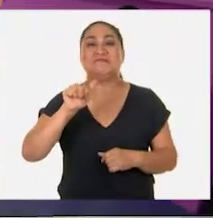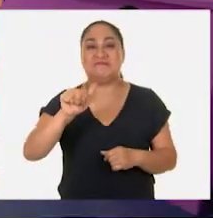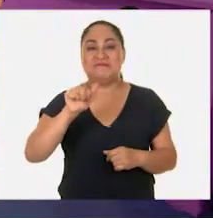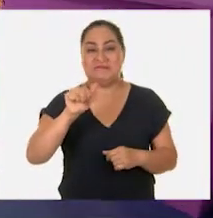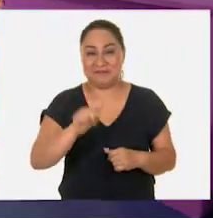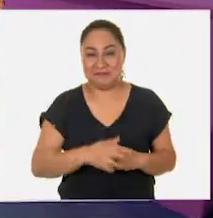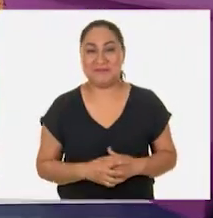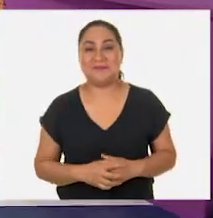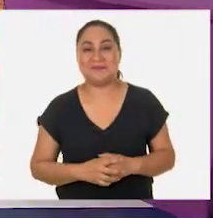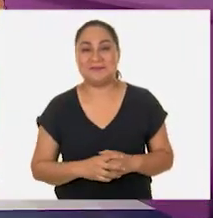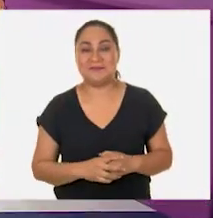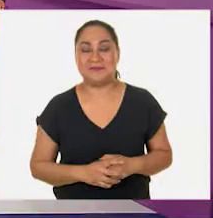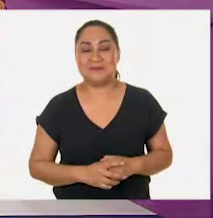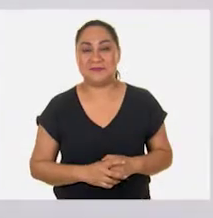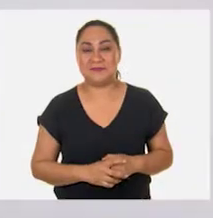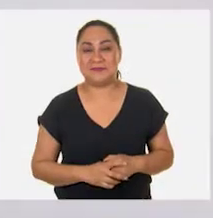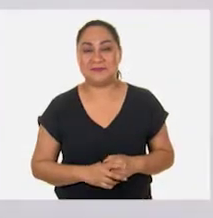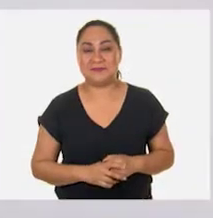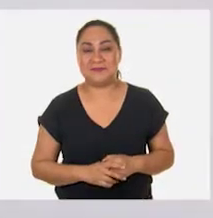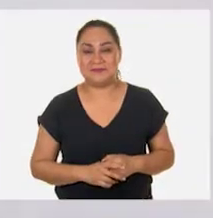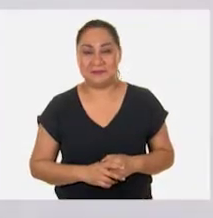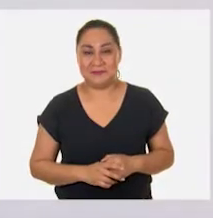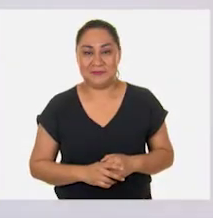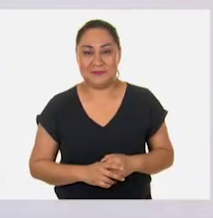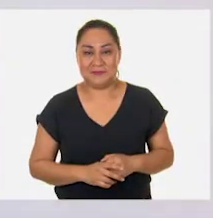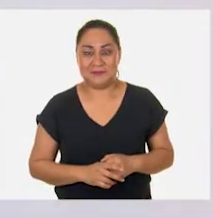A y A.